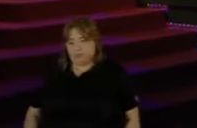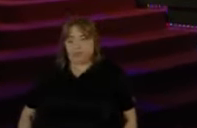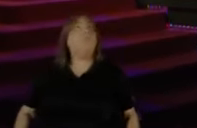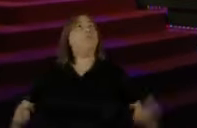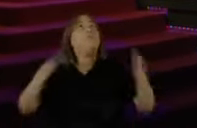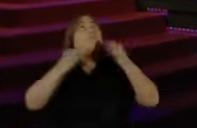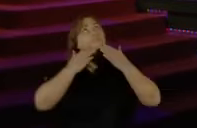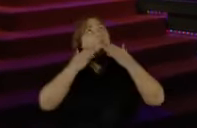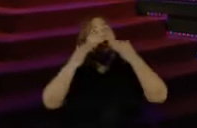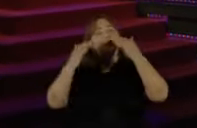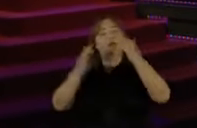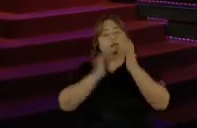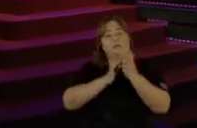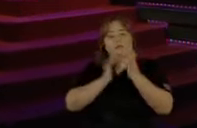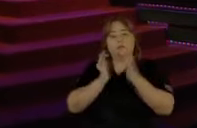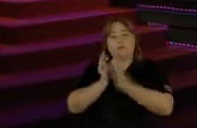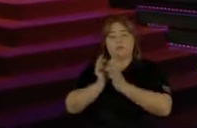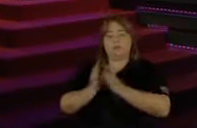Gracias, Jesús.